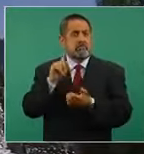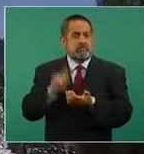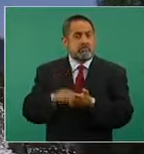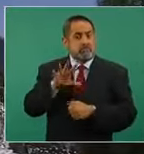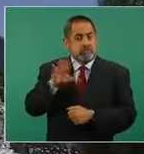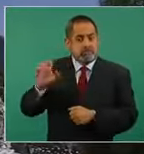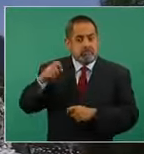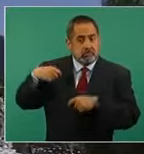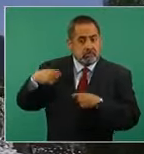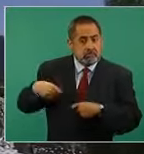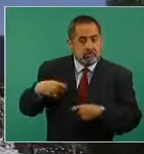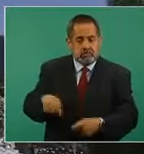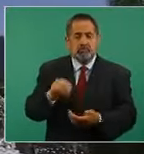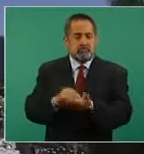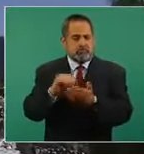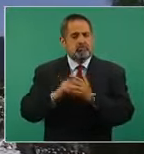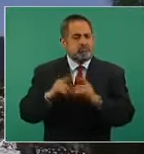funciona como parroquia en la cabecera municipal